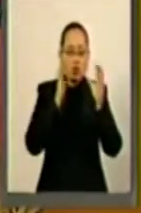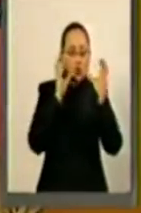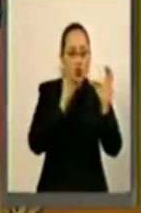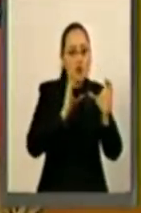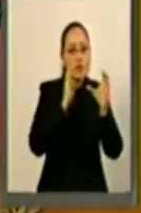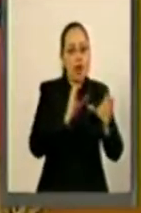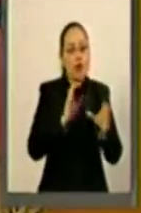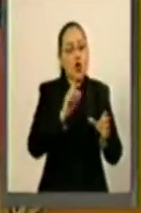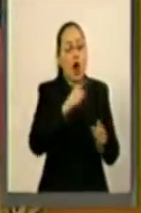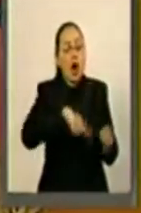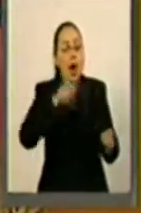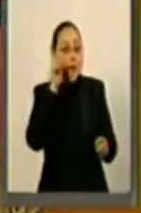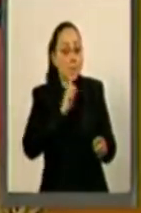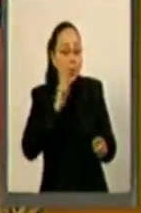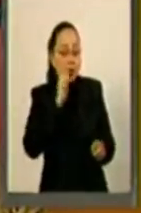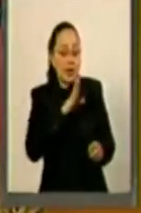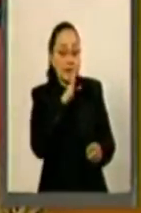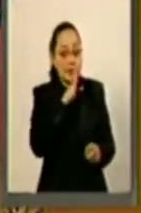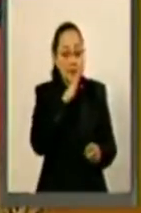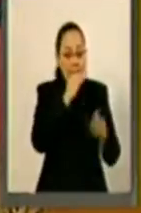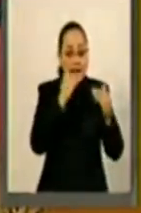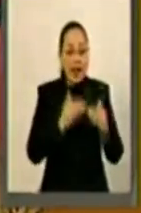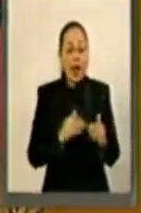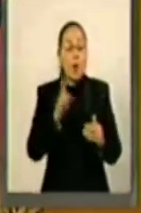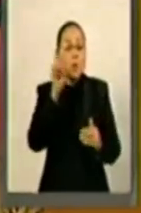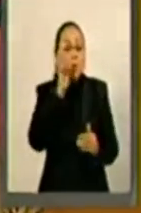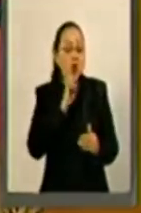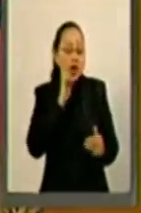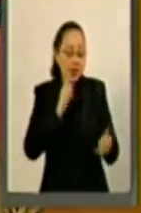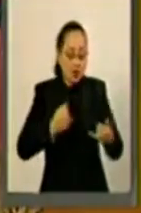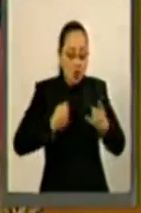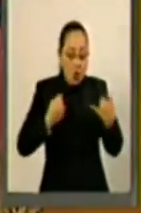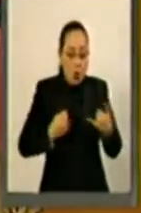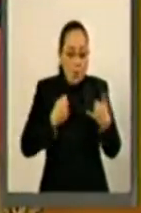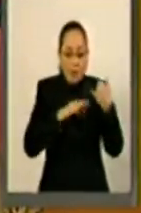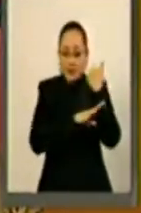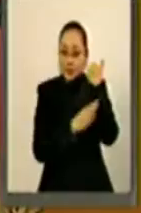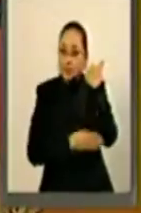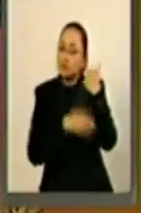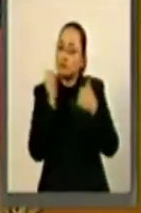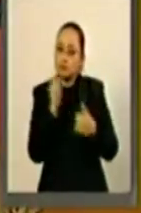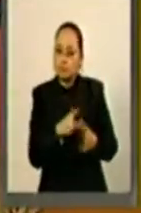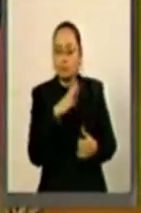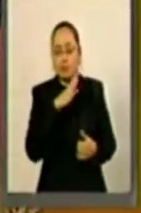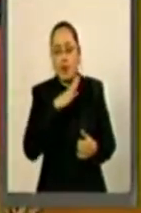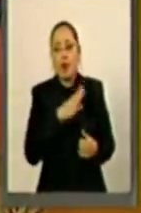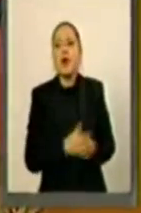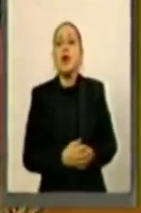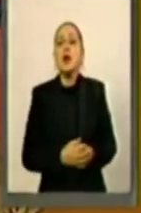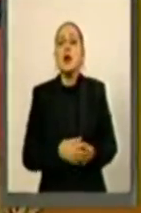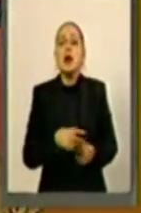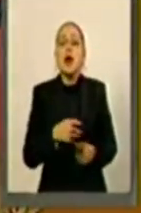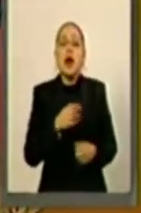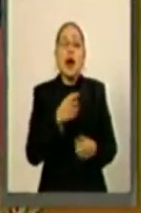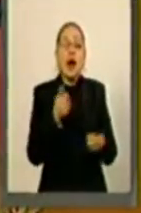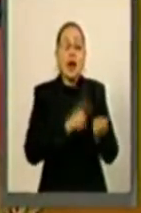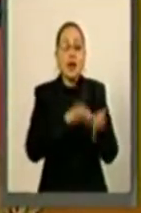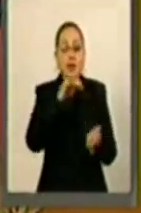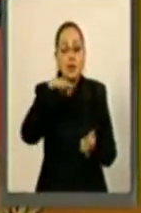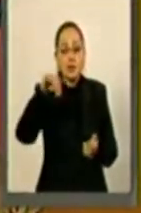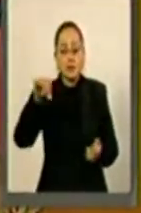en general y a las madres menores de edad. Sin embargo, en el IMSS se considera en su